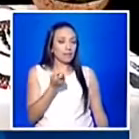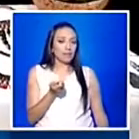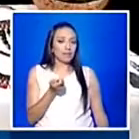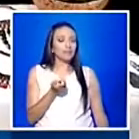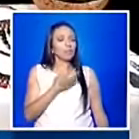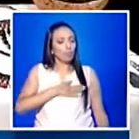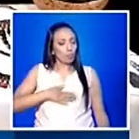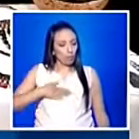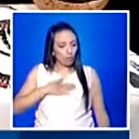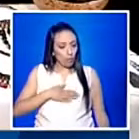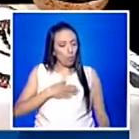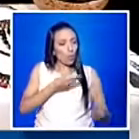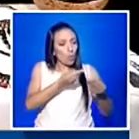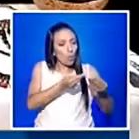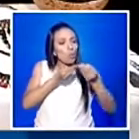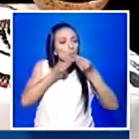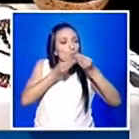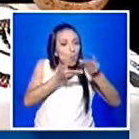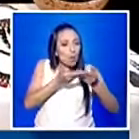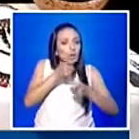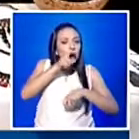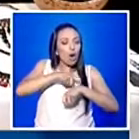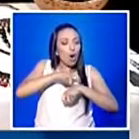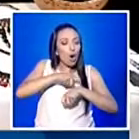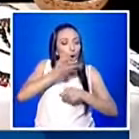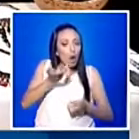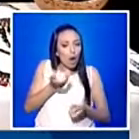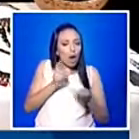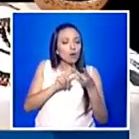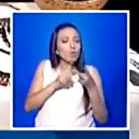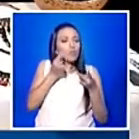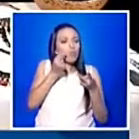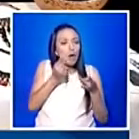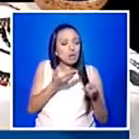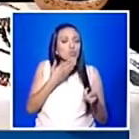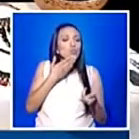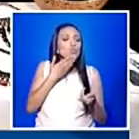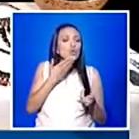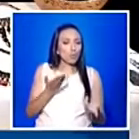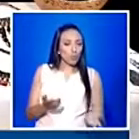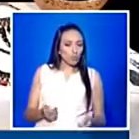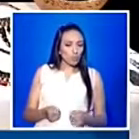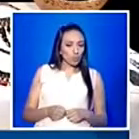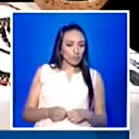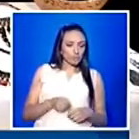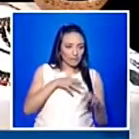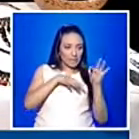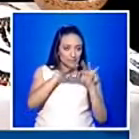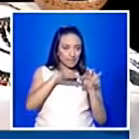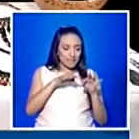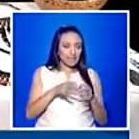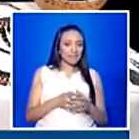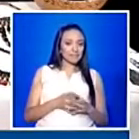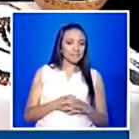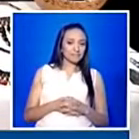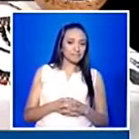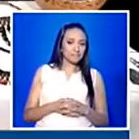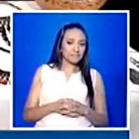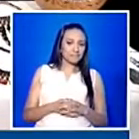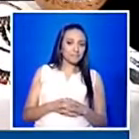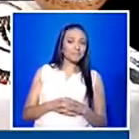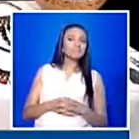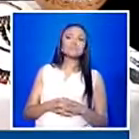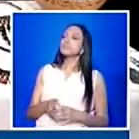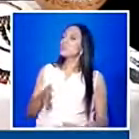Cuéntenos más detalles de cuál es el horario y si tiene un costo también ingresar al Centro de Exposiciones para disfrutar de esta feria, alcalde. Un